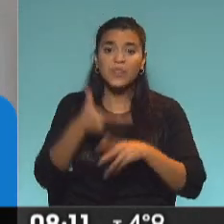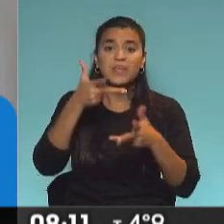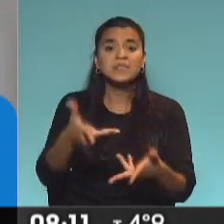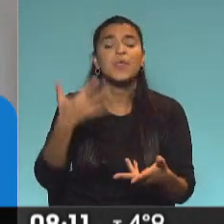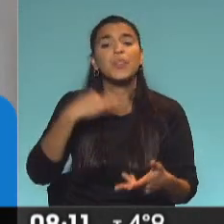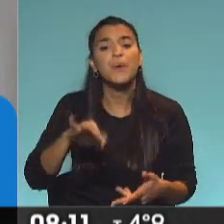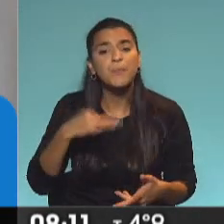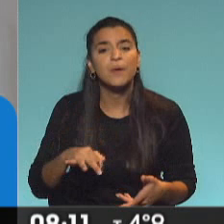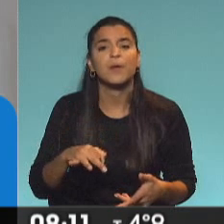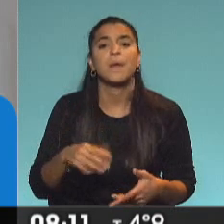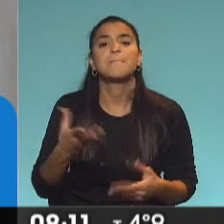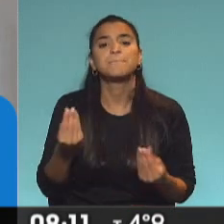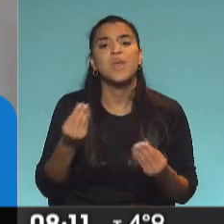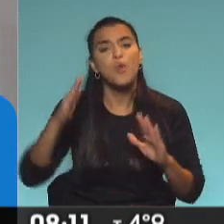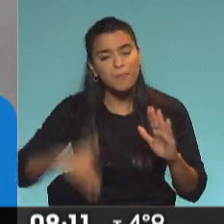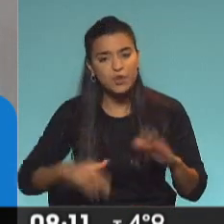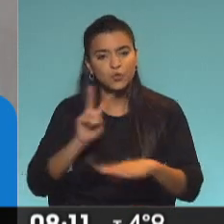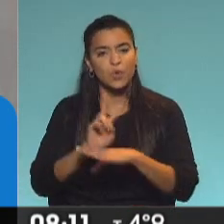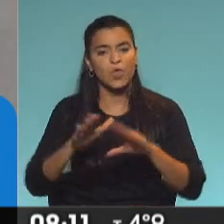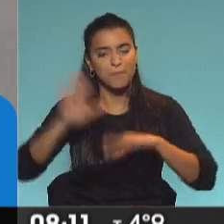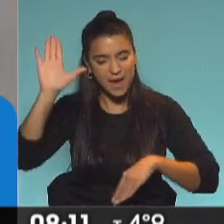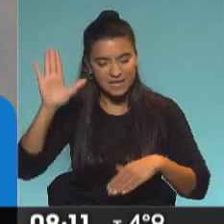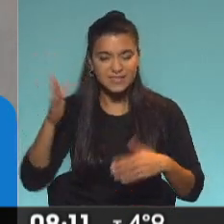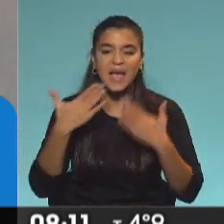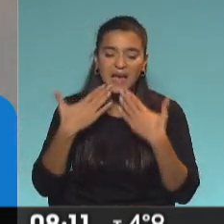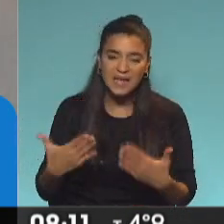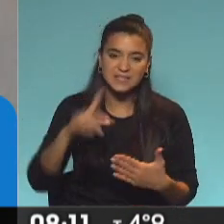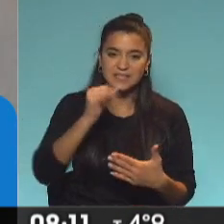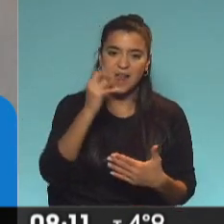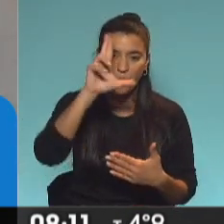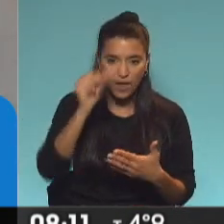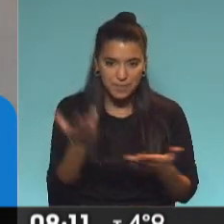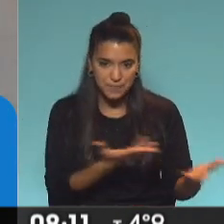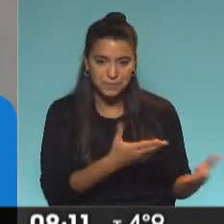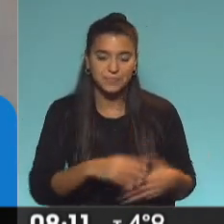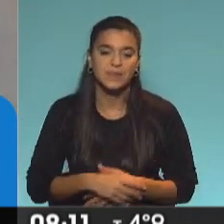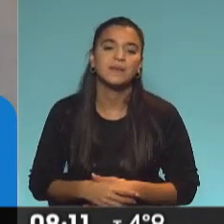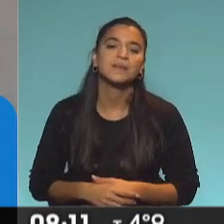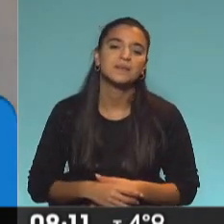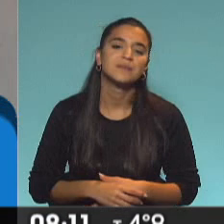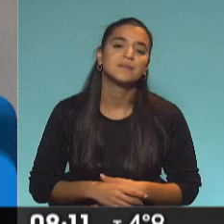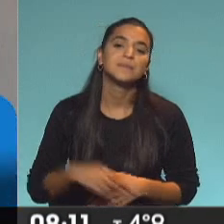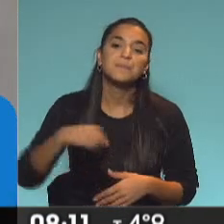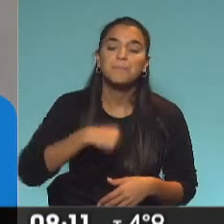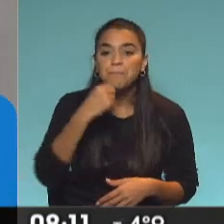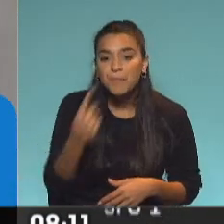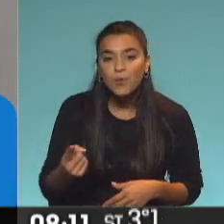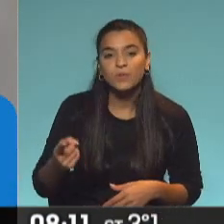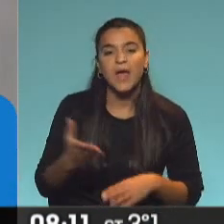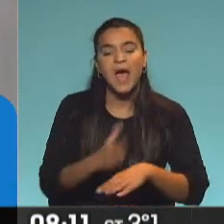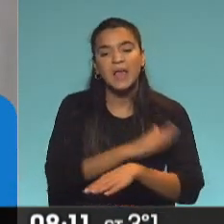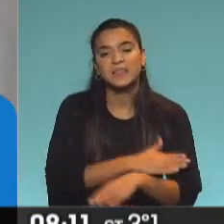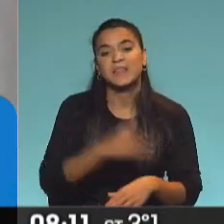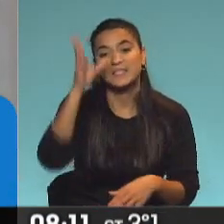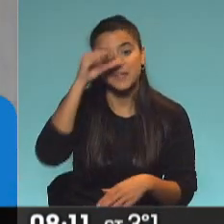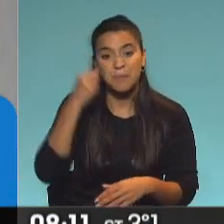tenemos que tener menos miedo y más cuidado. Muy bien, gracias doctor. ¿Laura? Sí, le preguntaba a Silvia recién por